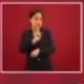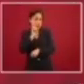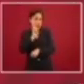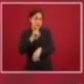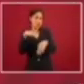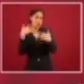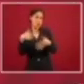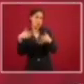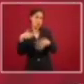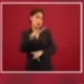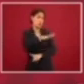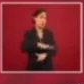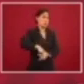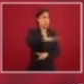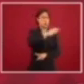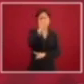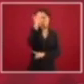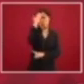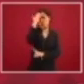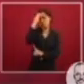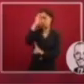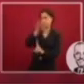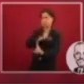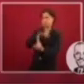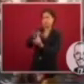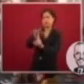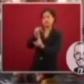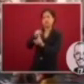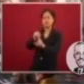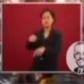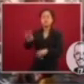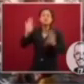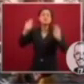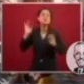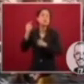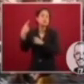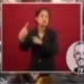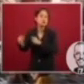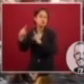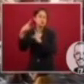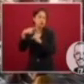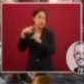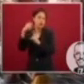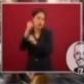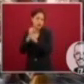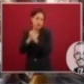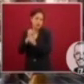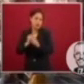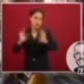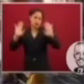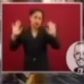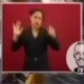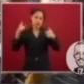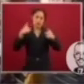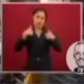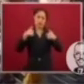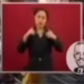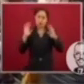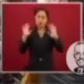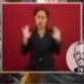respetable este se lo dejo también de tarea no yo estoy nada más